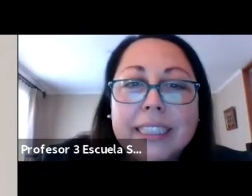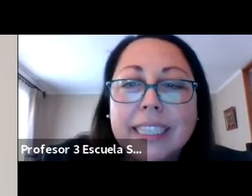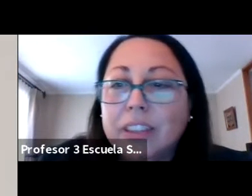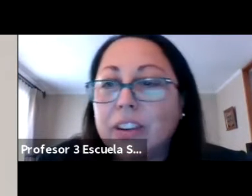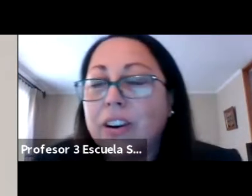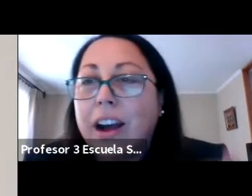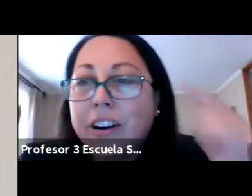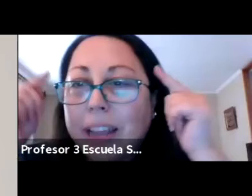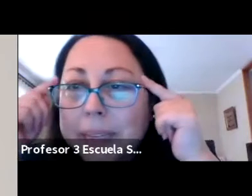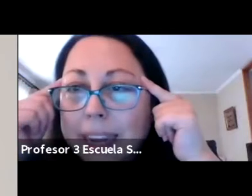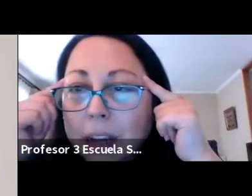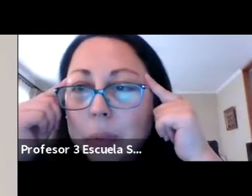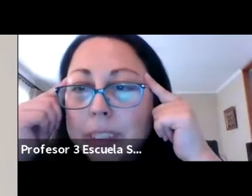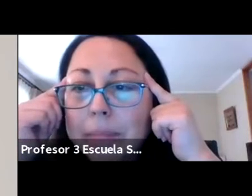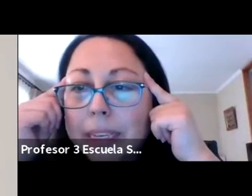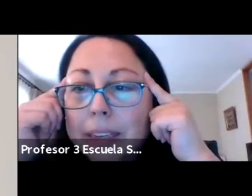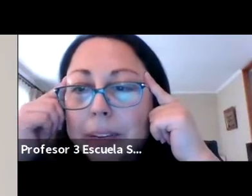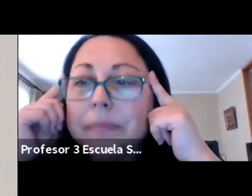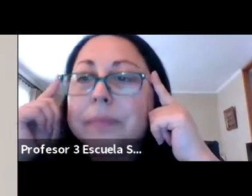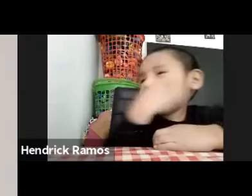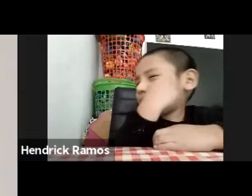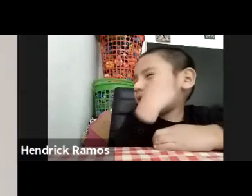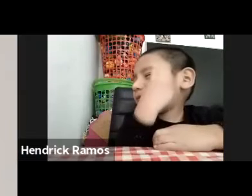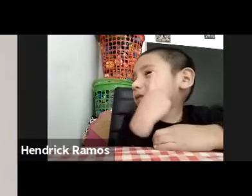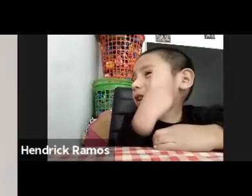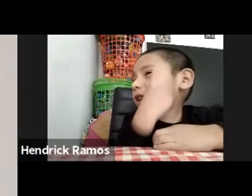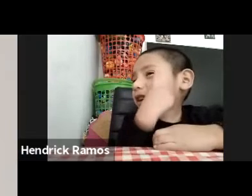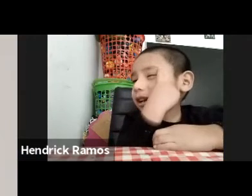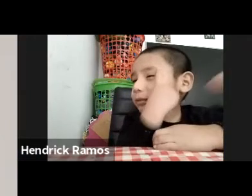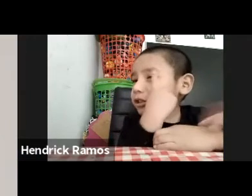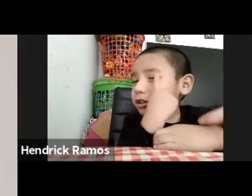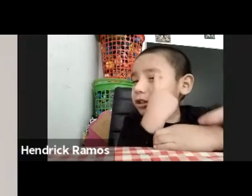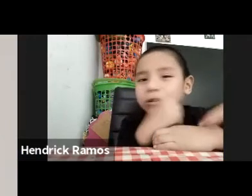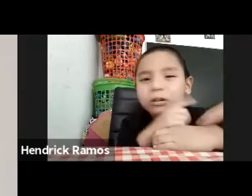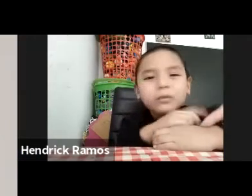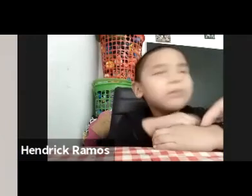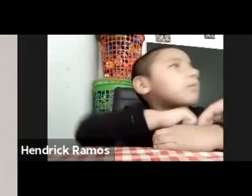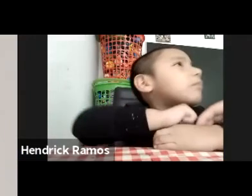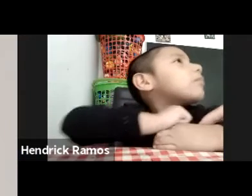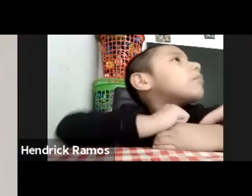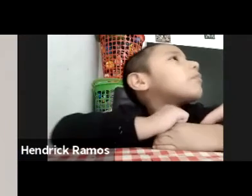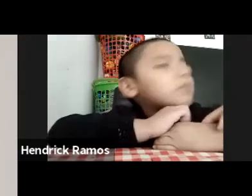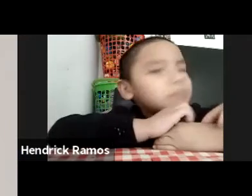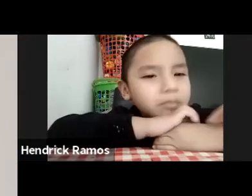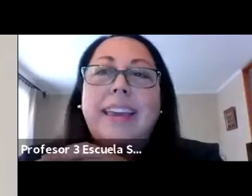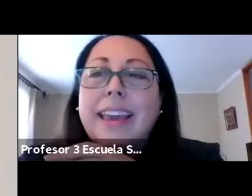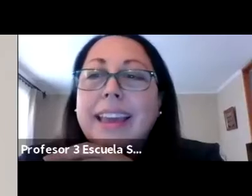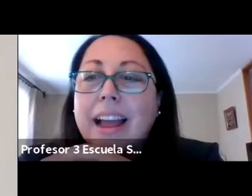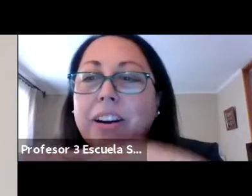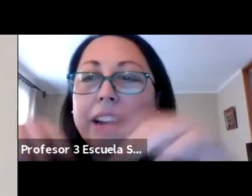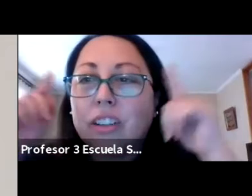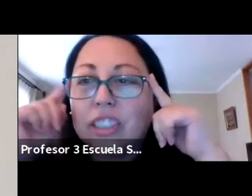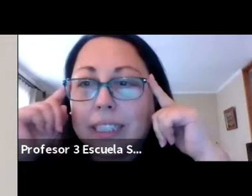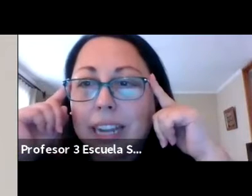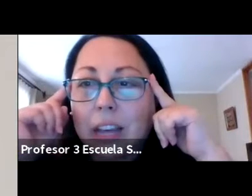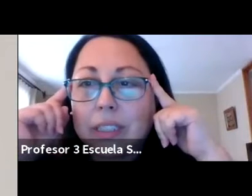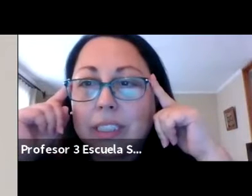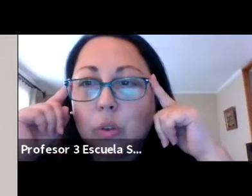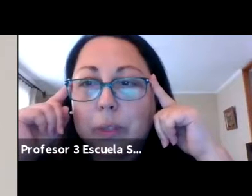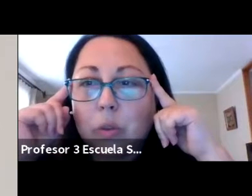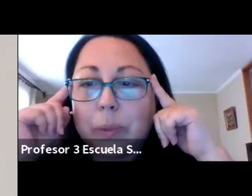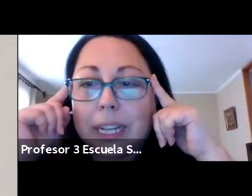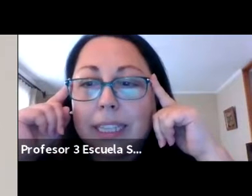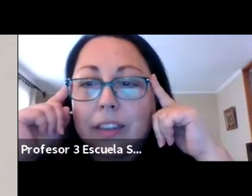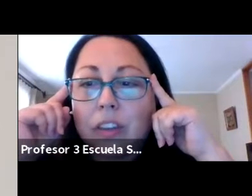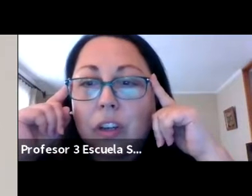te felicito! Ahora mira, escúchame. Ya me gasté mi ojo. Muy bien, ahora concentrado,